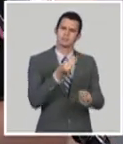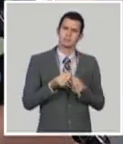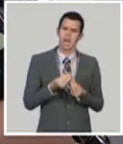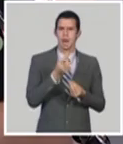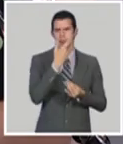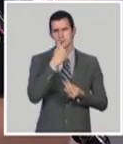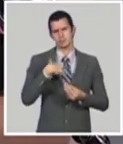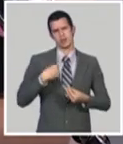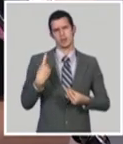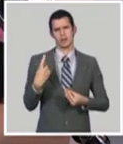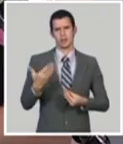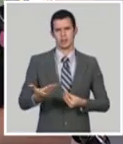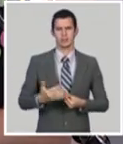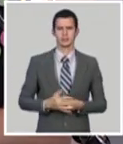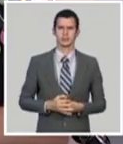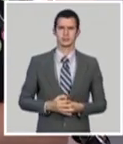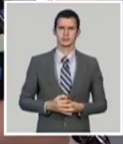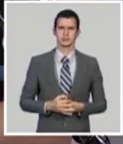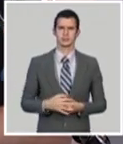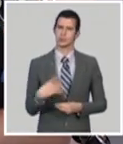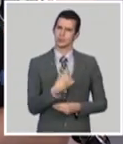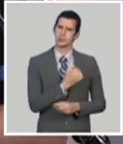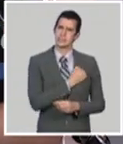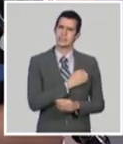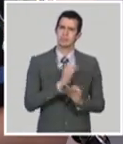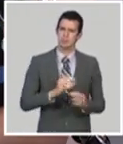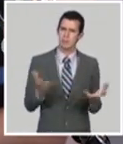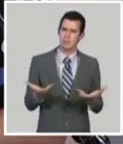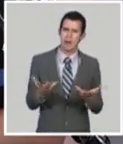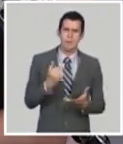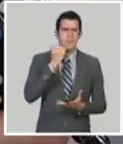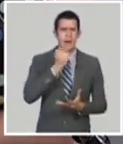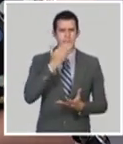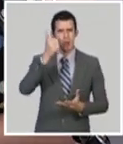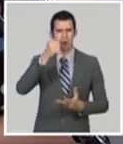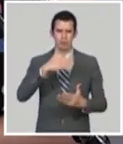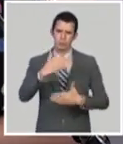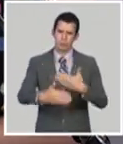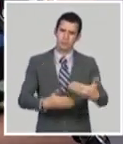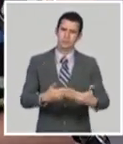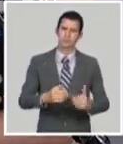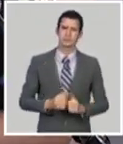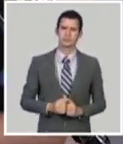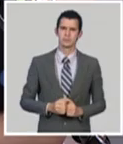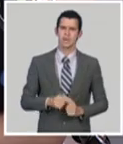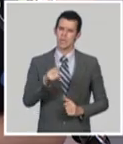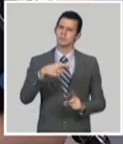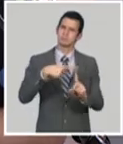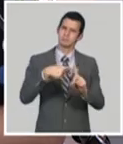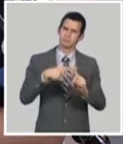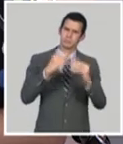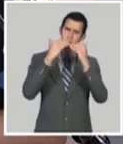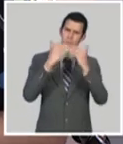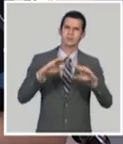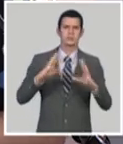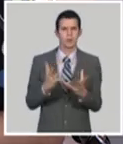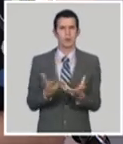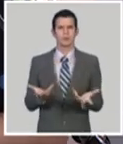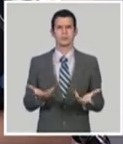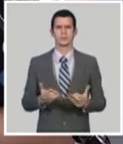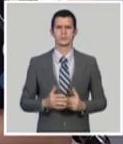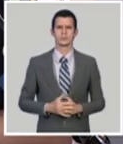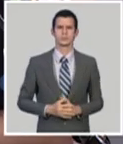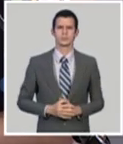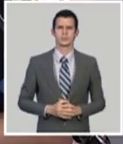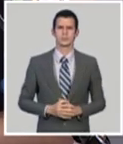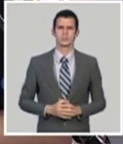de lograr una disminución yo creo que en este sentido eso es favorable eso es algo muy positivo y